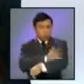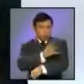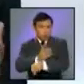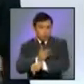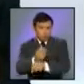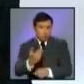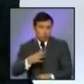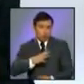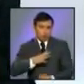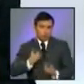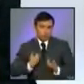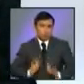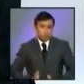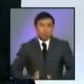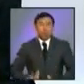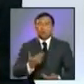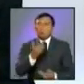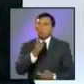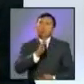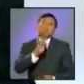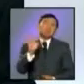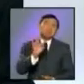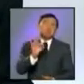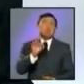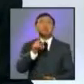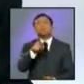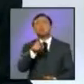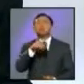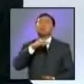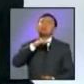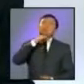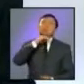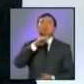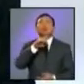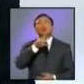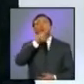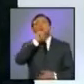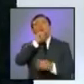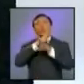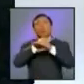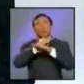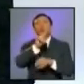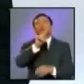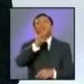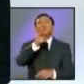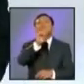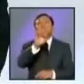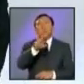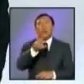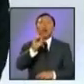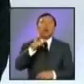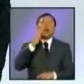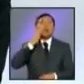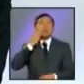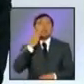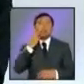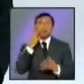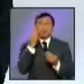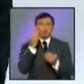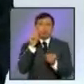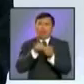porque eso hizo compró el voto a a tratar de decirle a la gente vas a ganar más a poco no es una compra